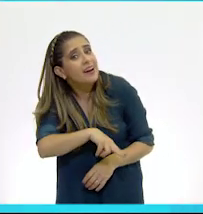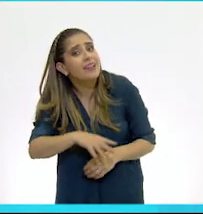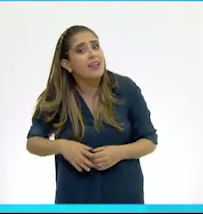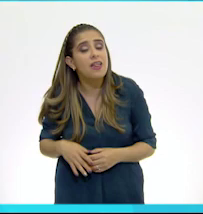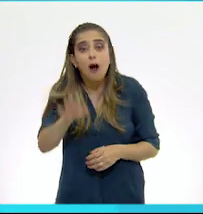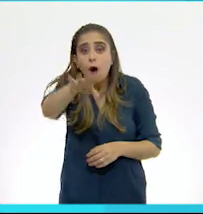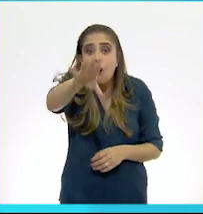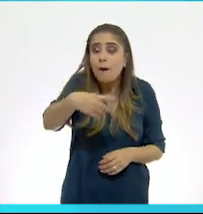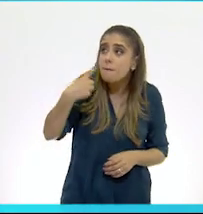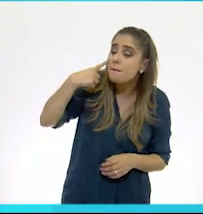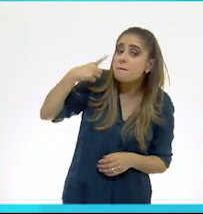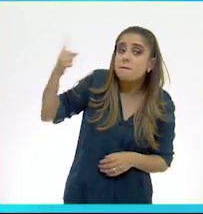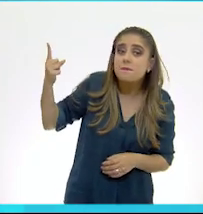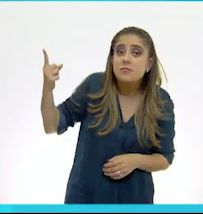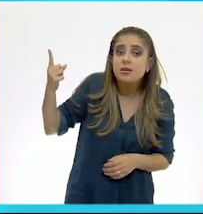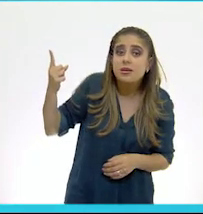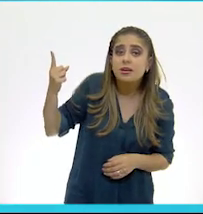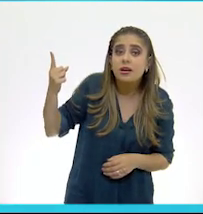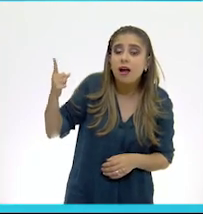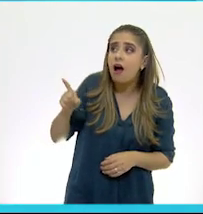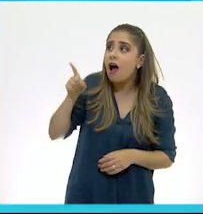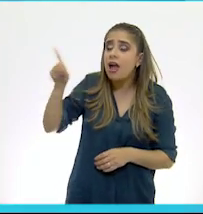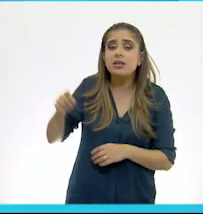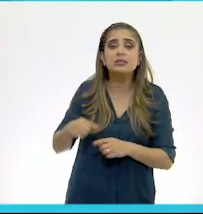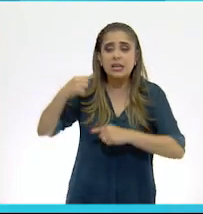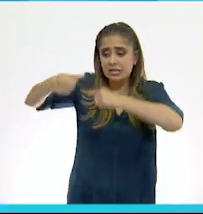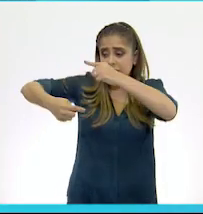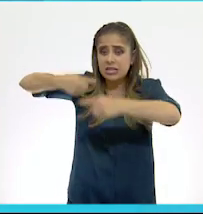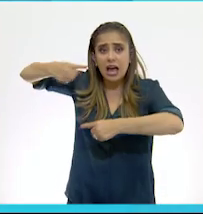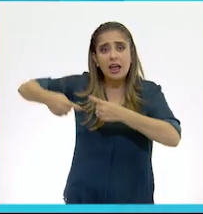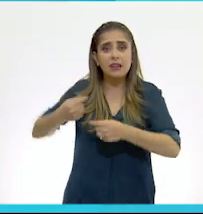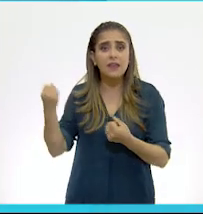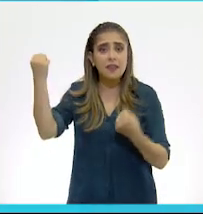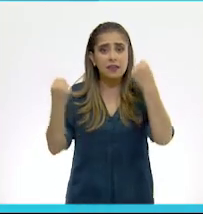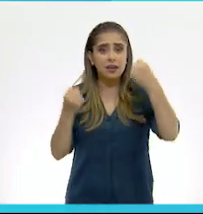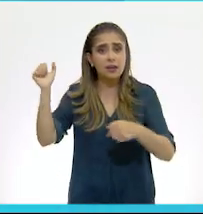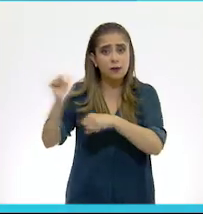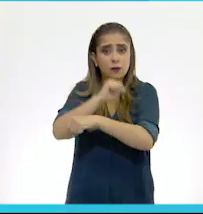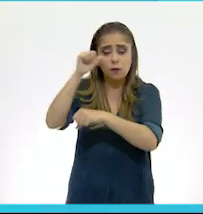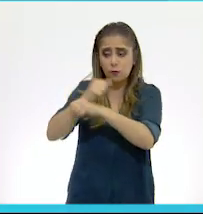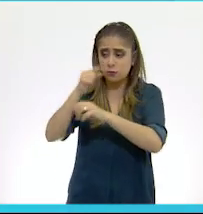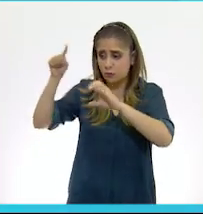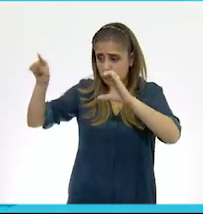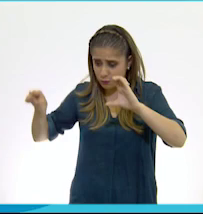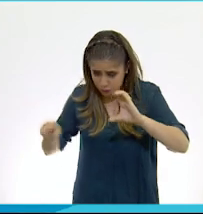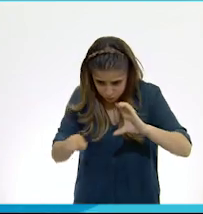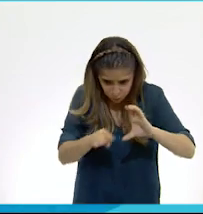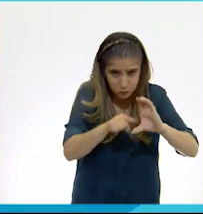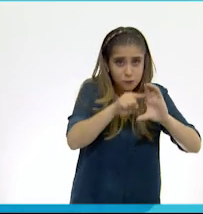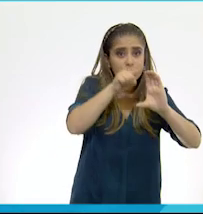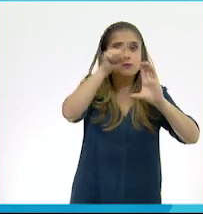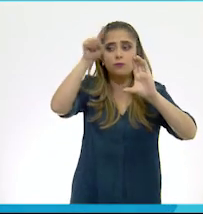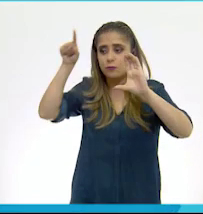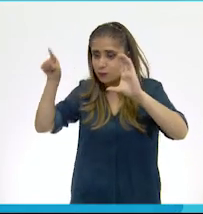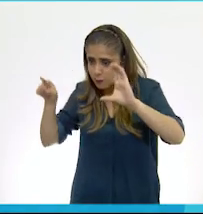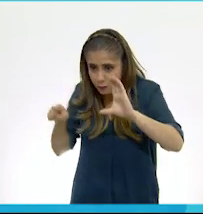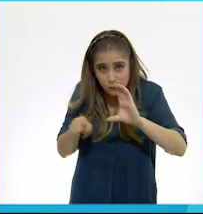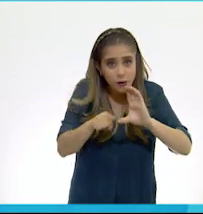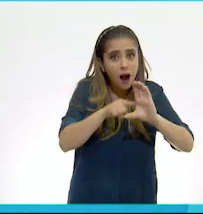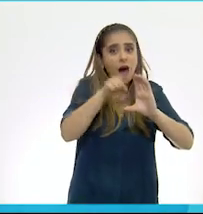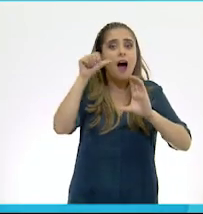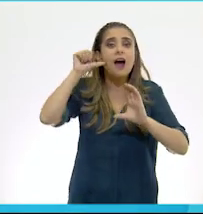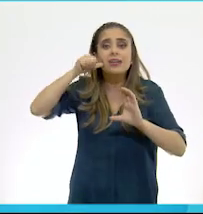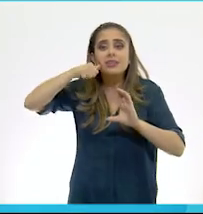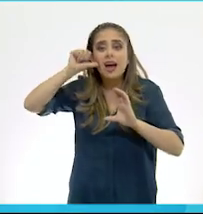¿Y ya viste? ¡Mira! Las llantas de los coches tienen forma de... ¡Círculo, círculo,